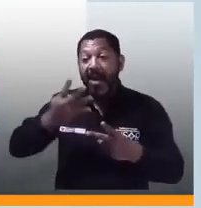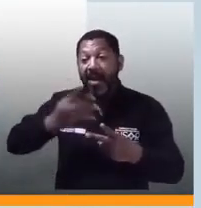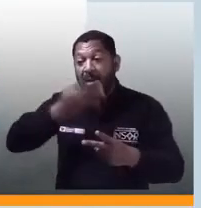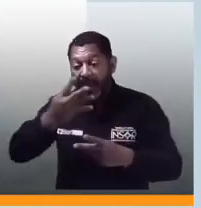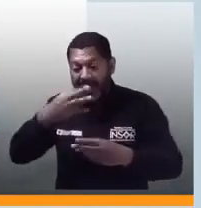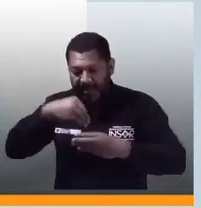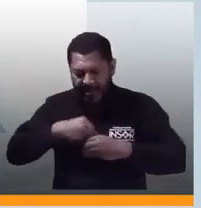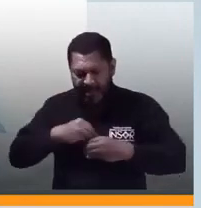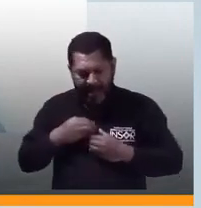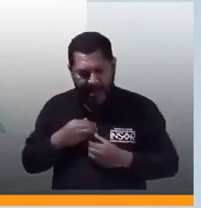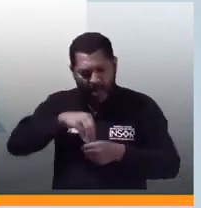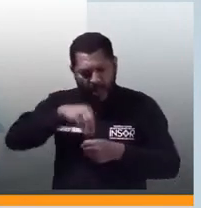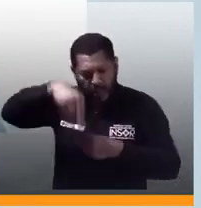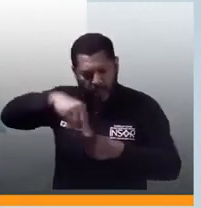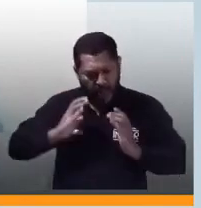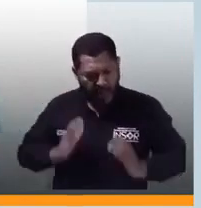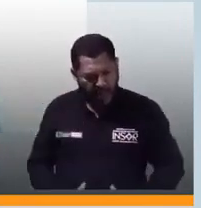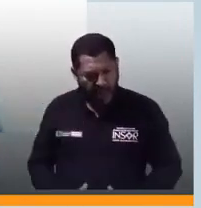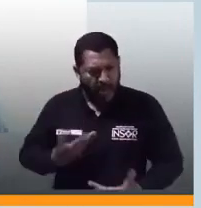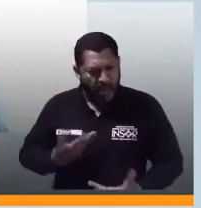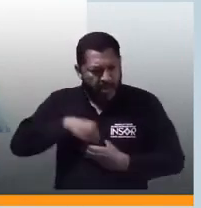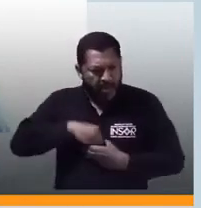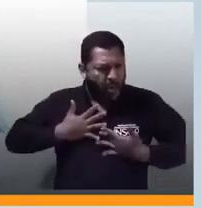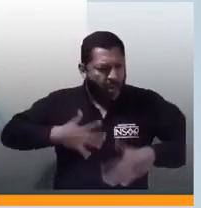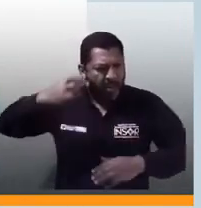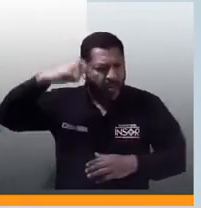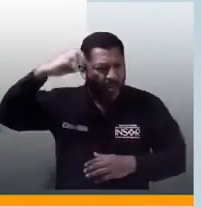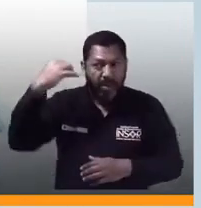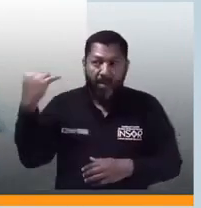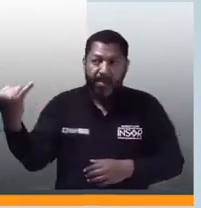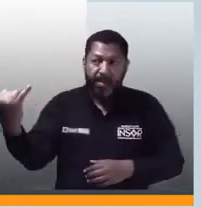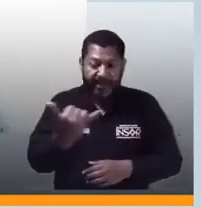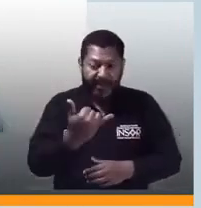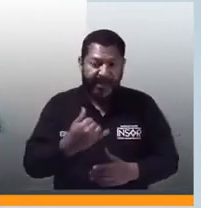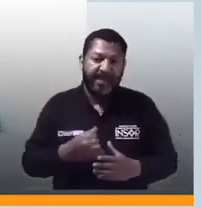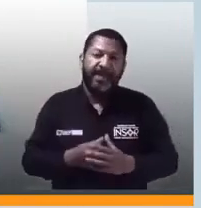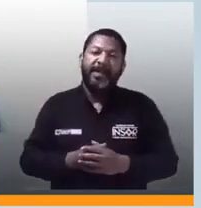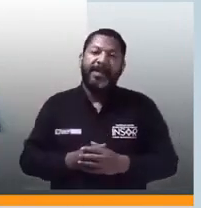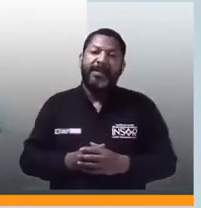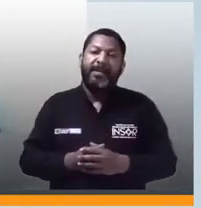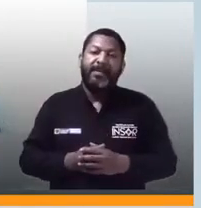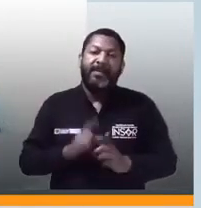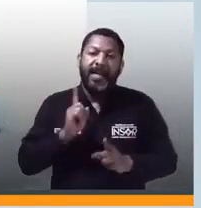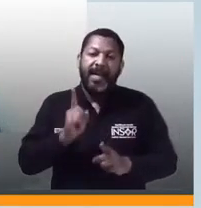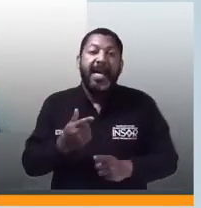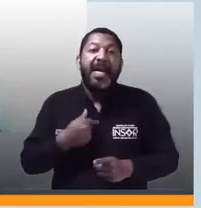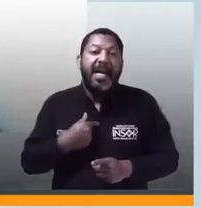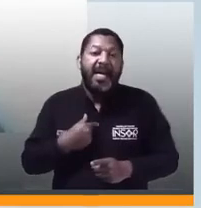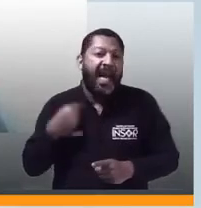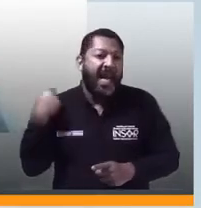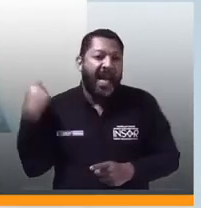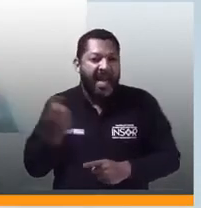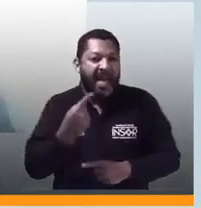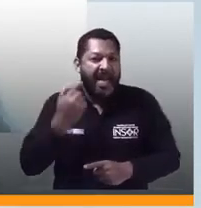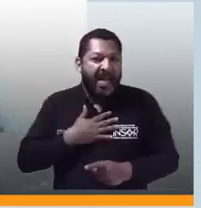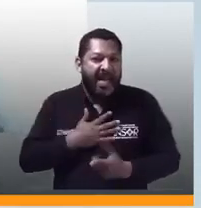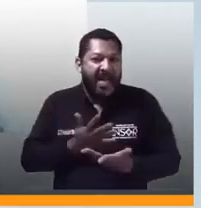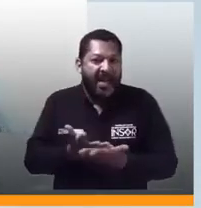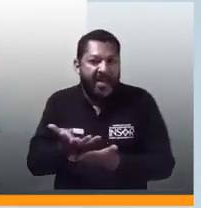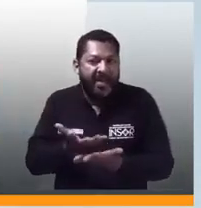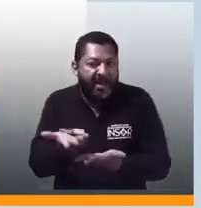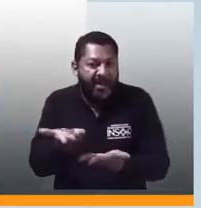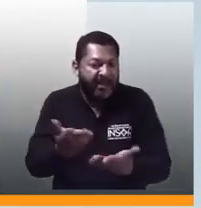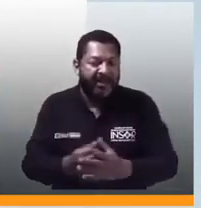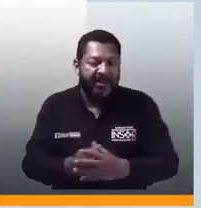tenemos que tener pues cualquier profesional en este momento. Entonces, no, básicamente pues esas son mis recomendaciones,